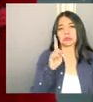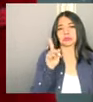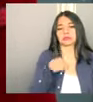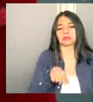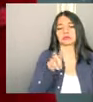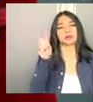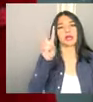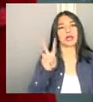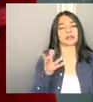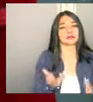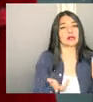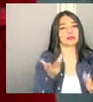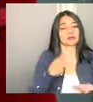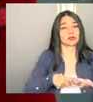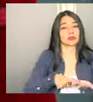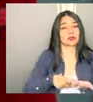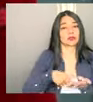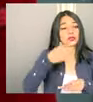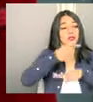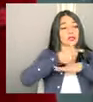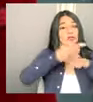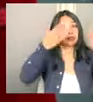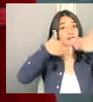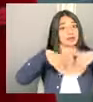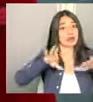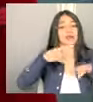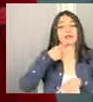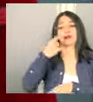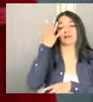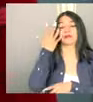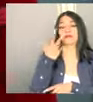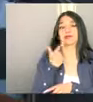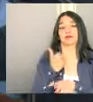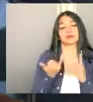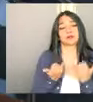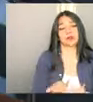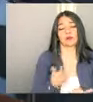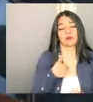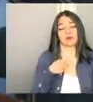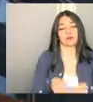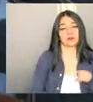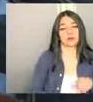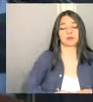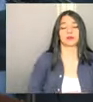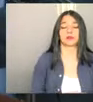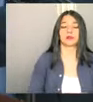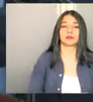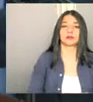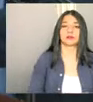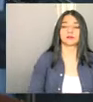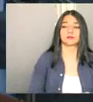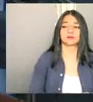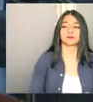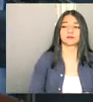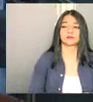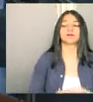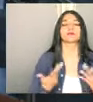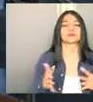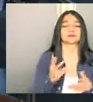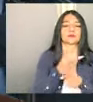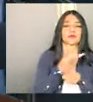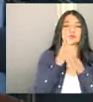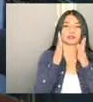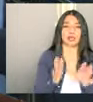el viernes, cuando tengamos la reunión con la gerencia, podemos definir. De mi parte, respecto a que los concejales no